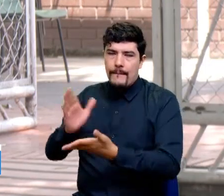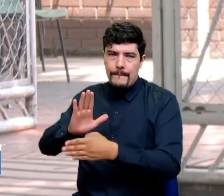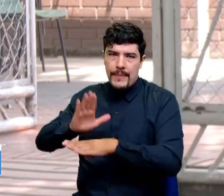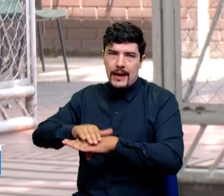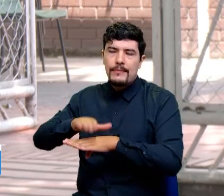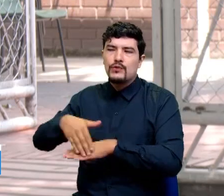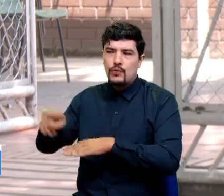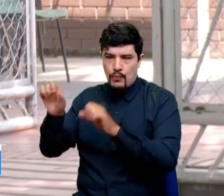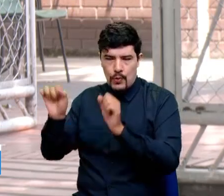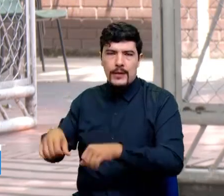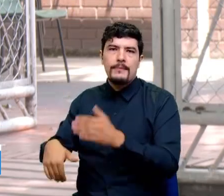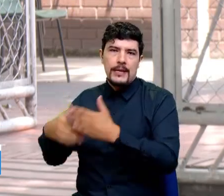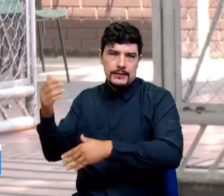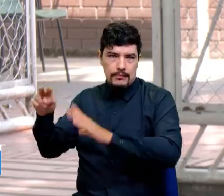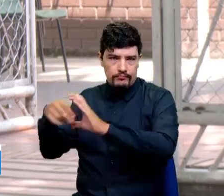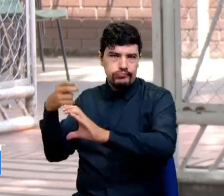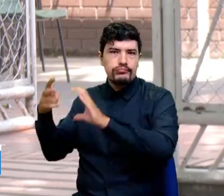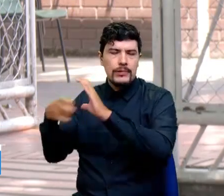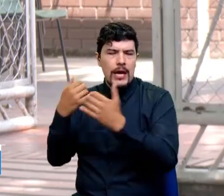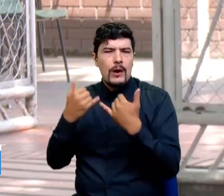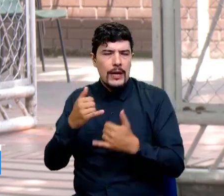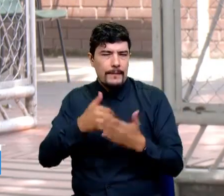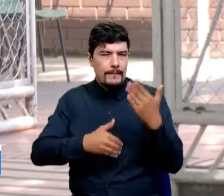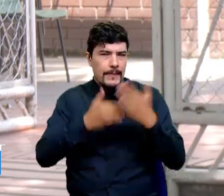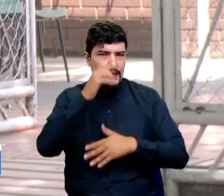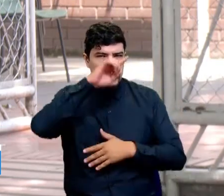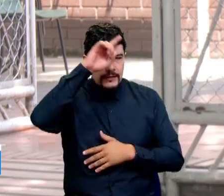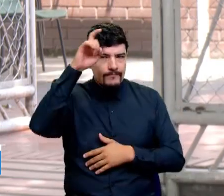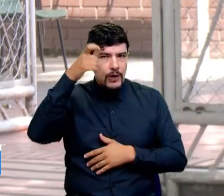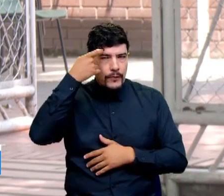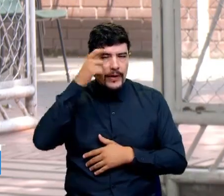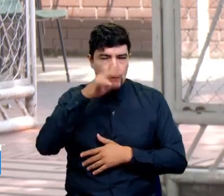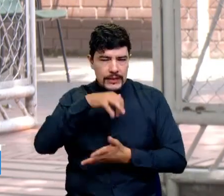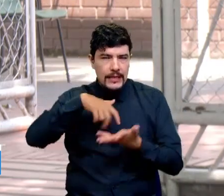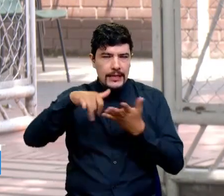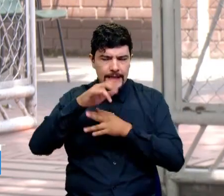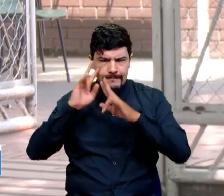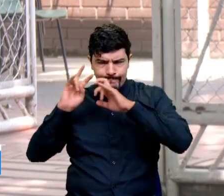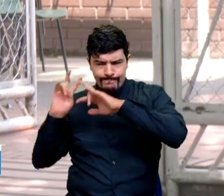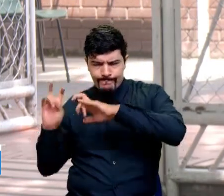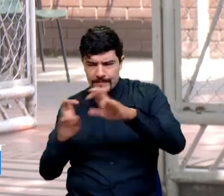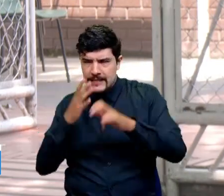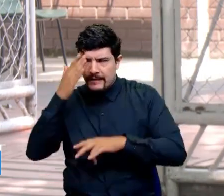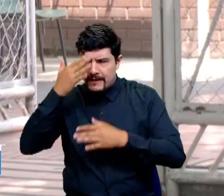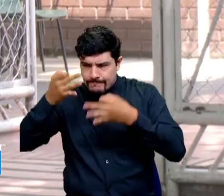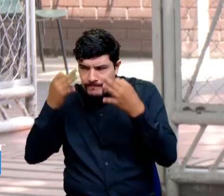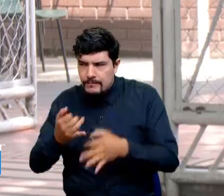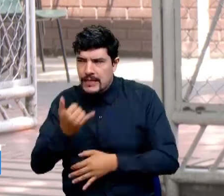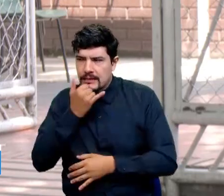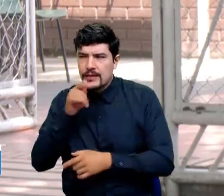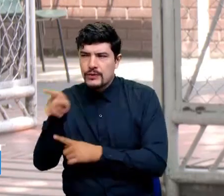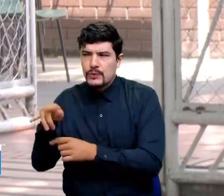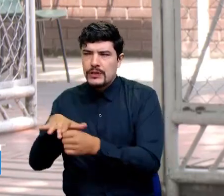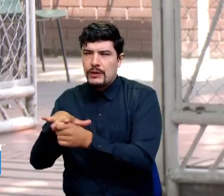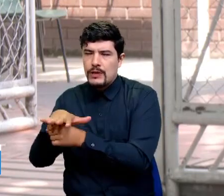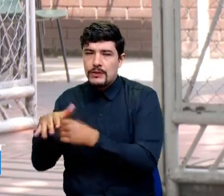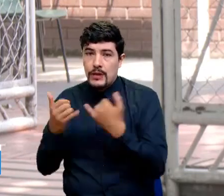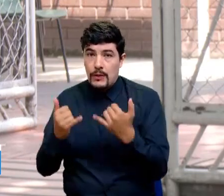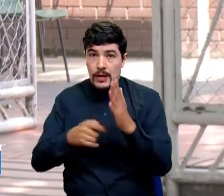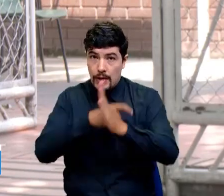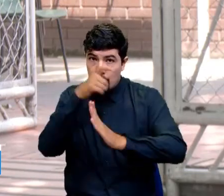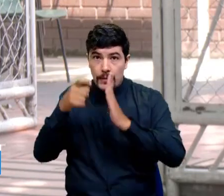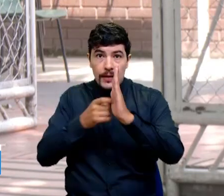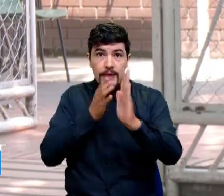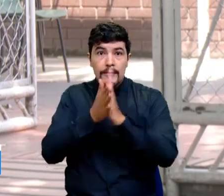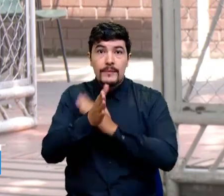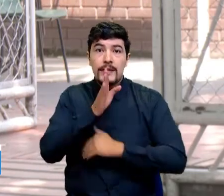el gobernador de Norte de Santander. Pero conozcamos más a detalle qué fue lo que pasó con un informe que nos tiene nuestra compañera